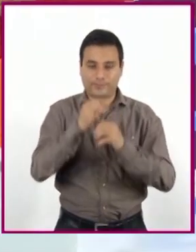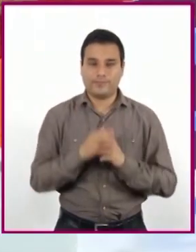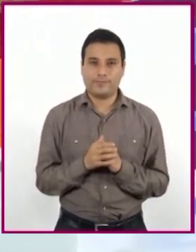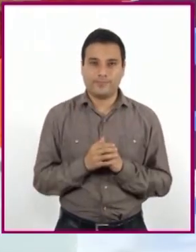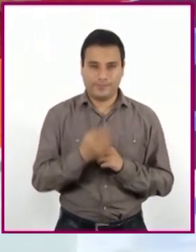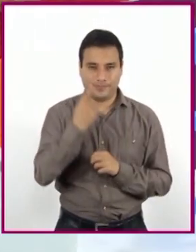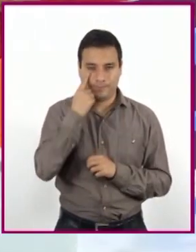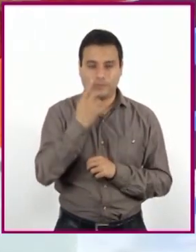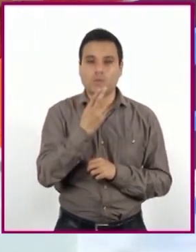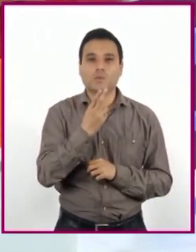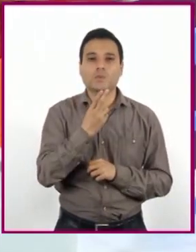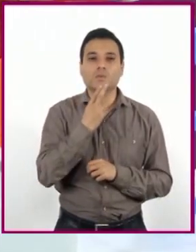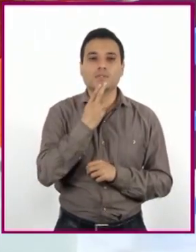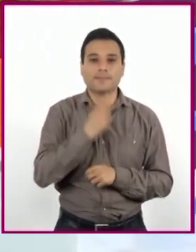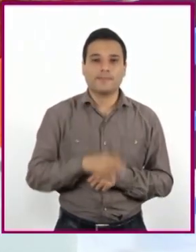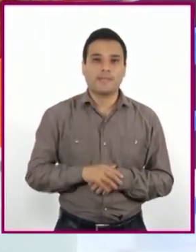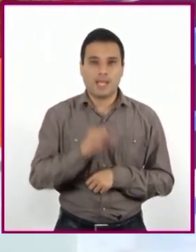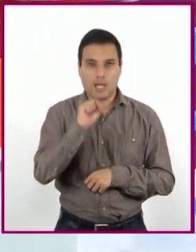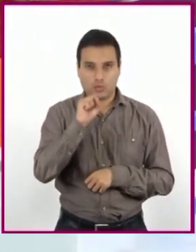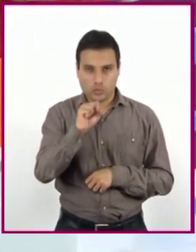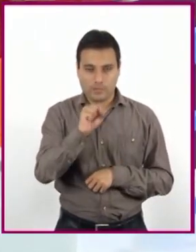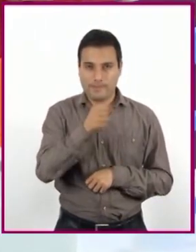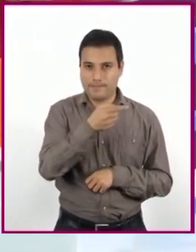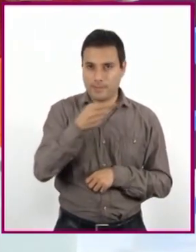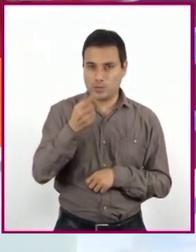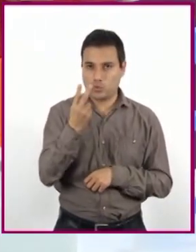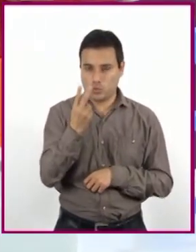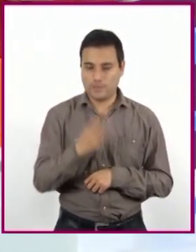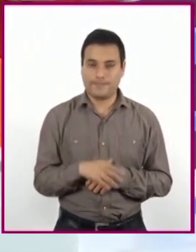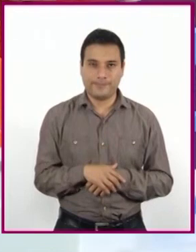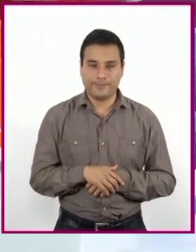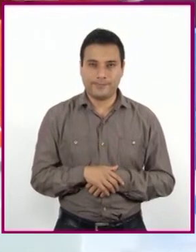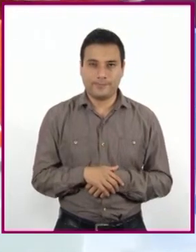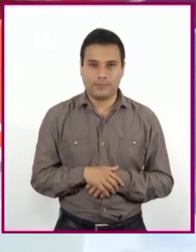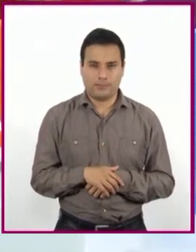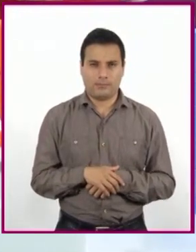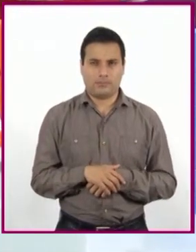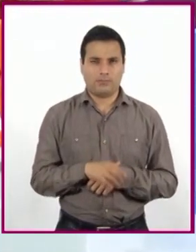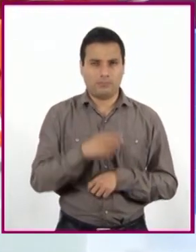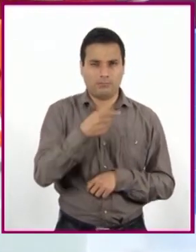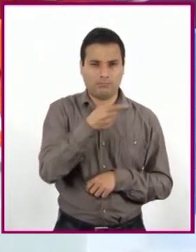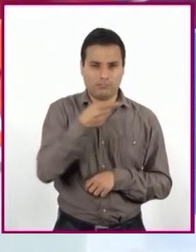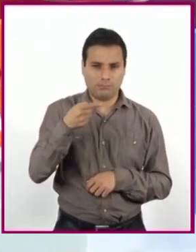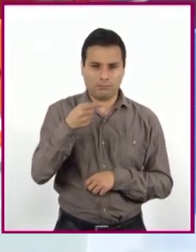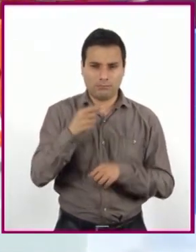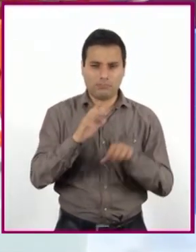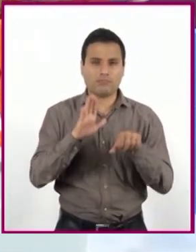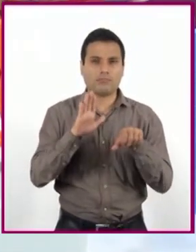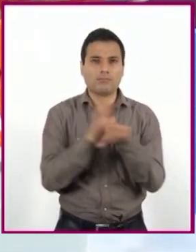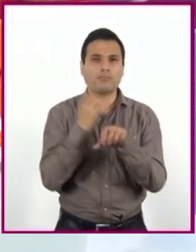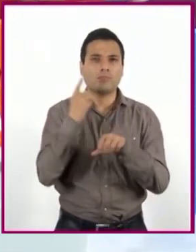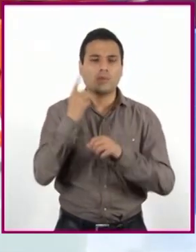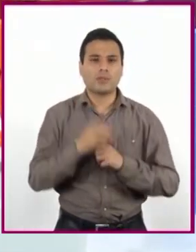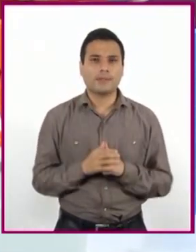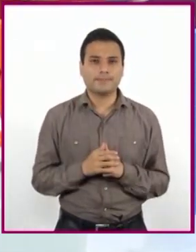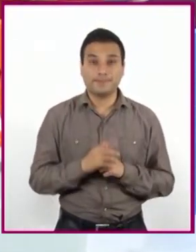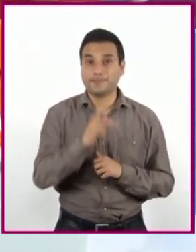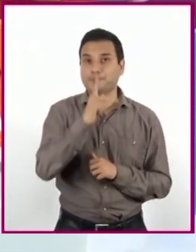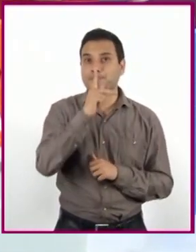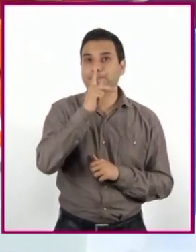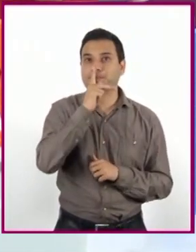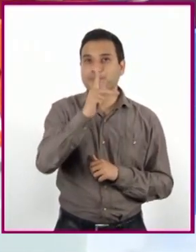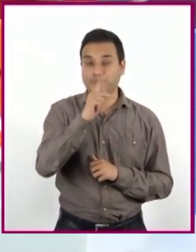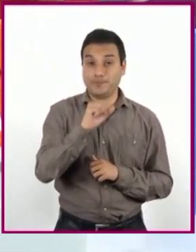Utilicemos el azufre 2 menos. Recuerden por qué es menos. Primero mencionaremos la palabra